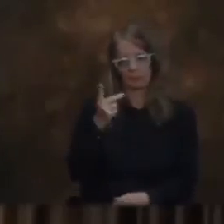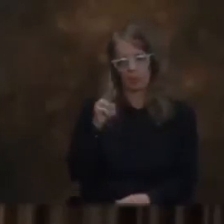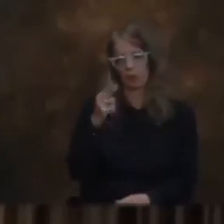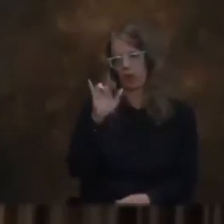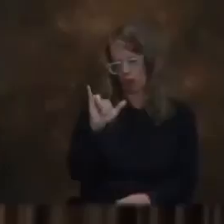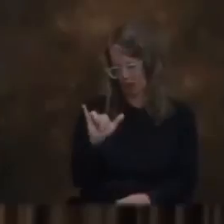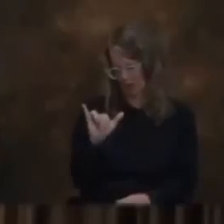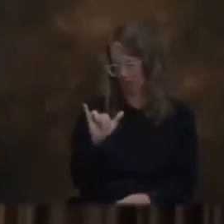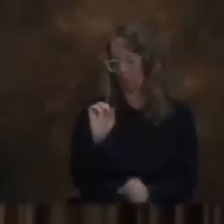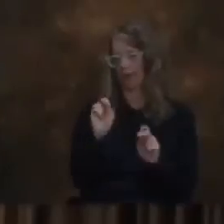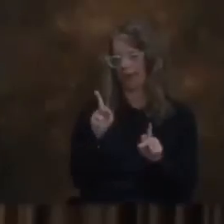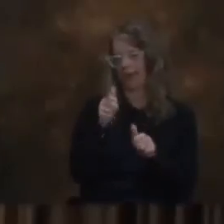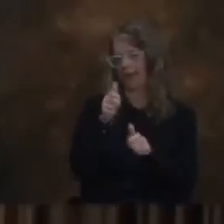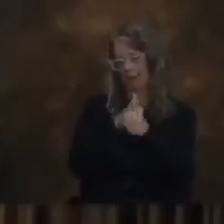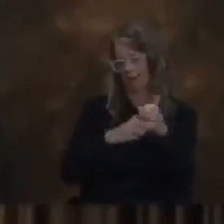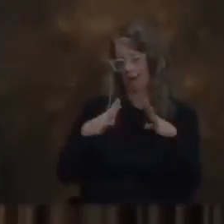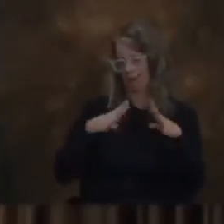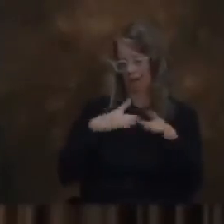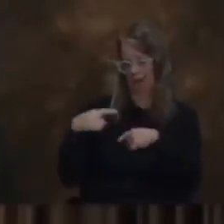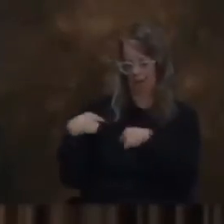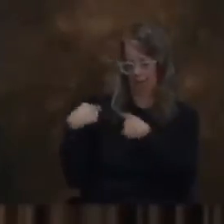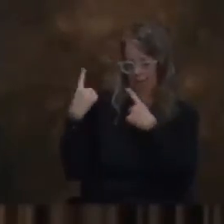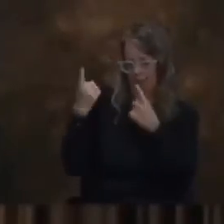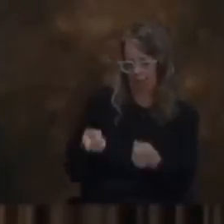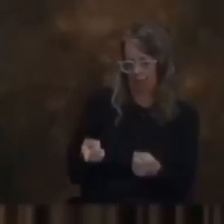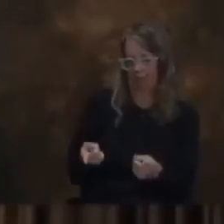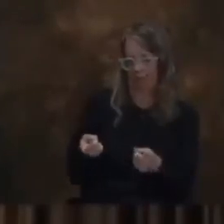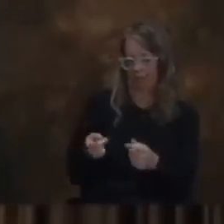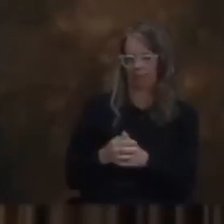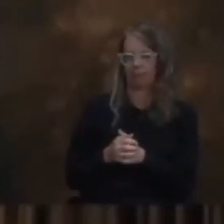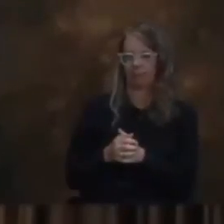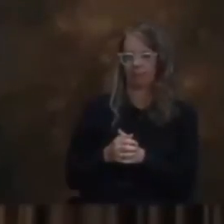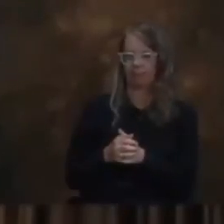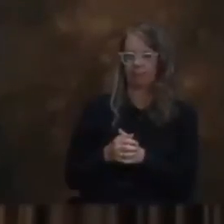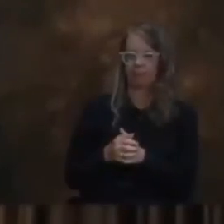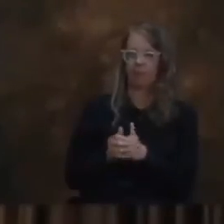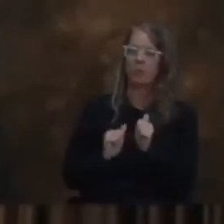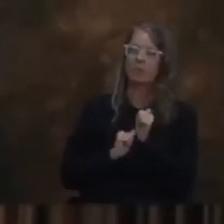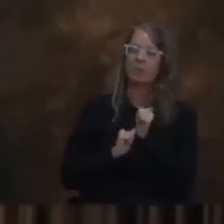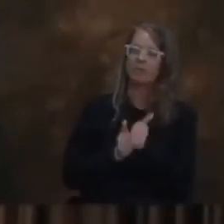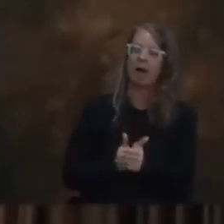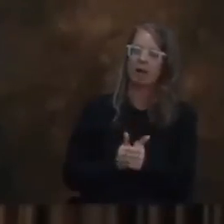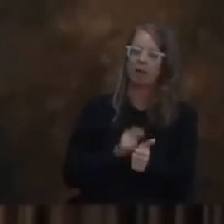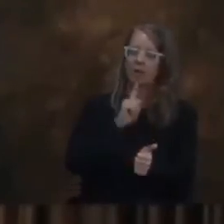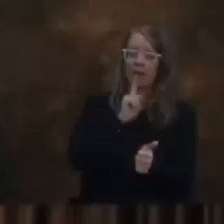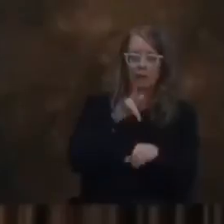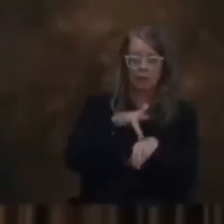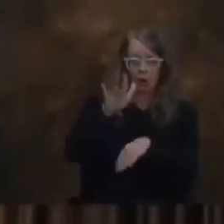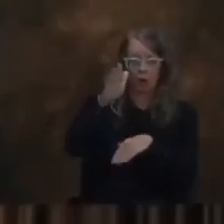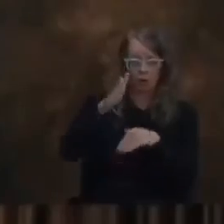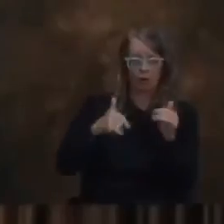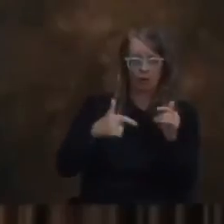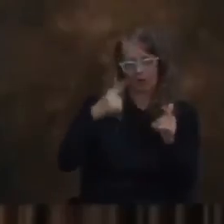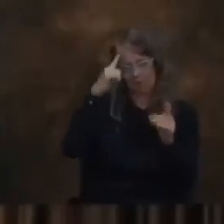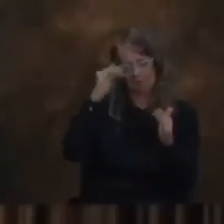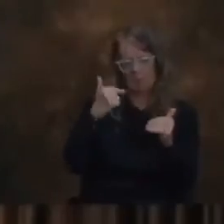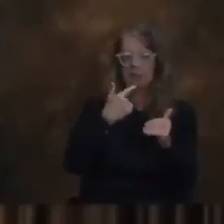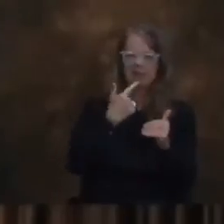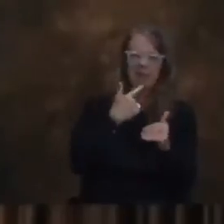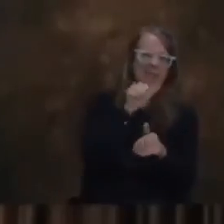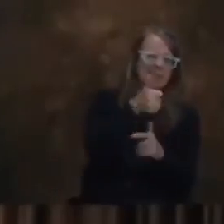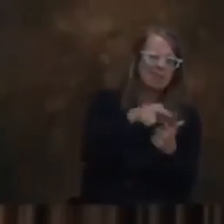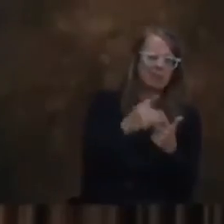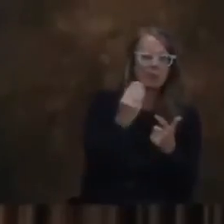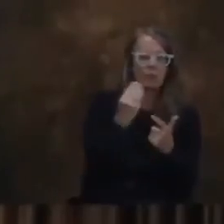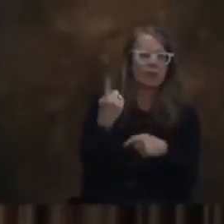se ha visto ha visto un incremento que después 10 o 14 días después